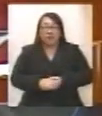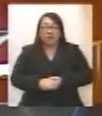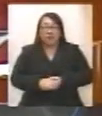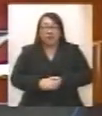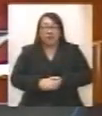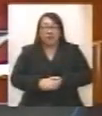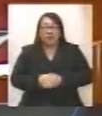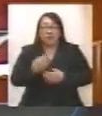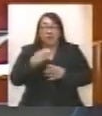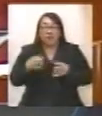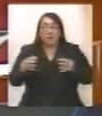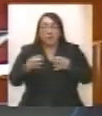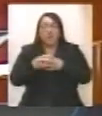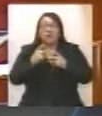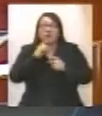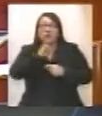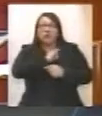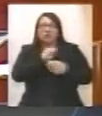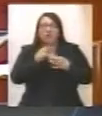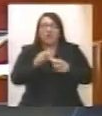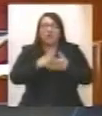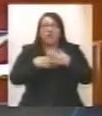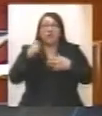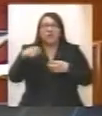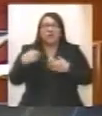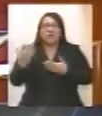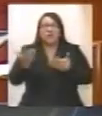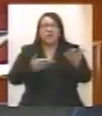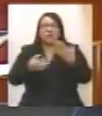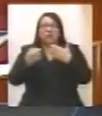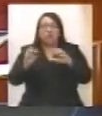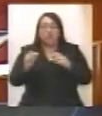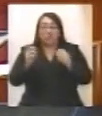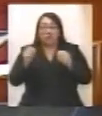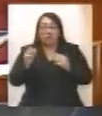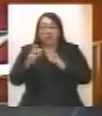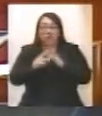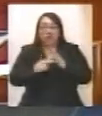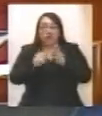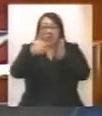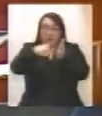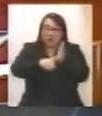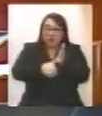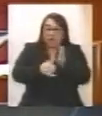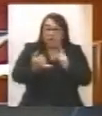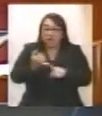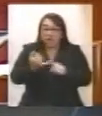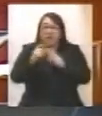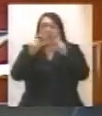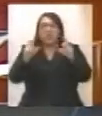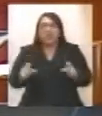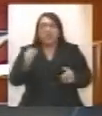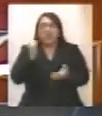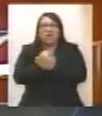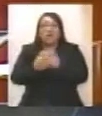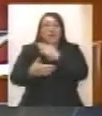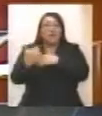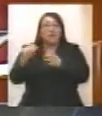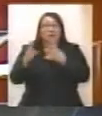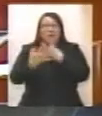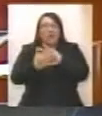son un conjunto de entidades públicas que ofrecen servicios públicos como registro de identidad, certificados de